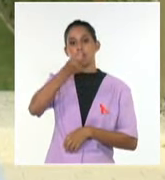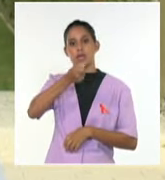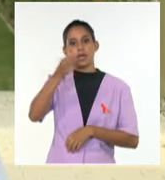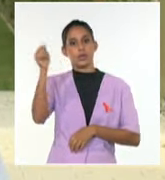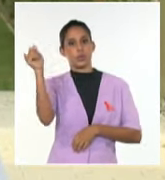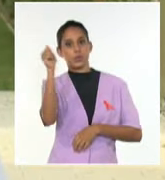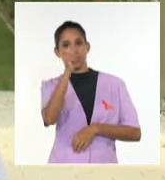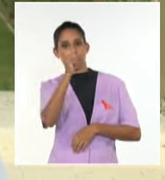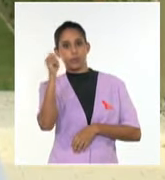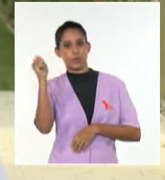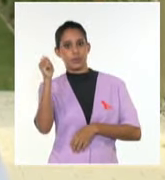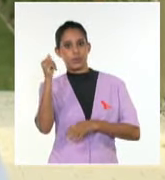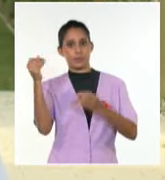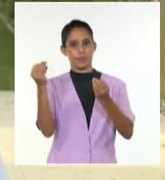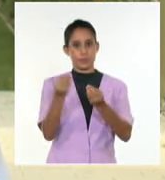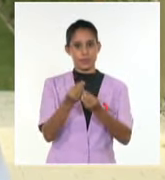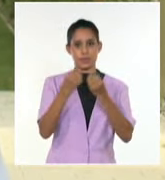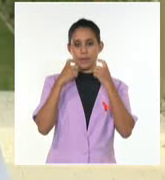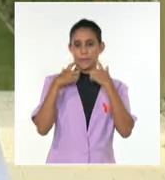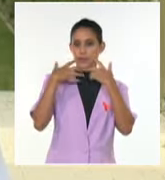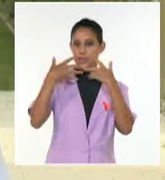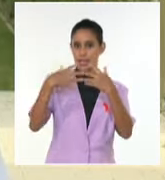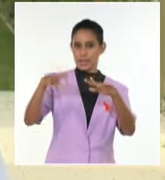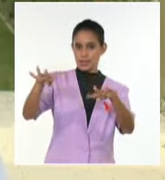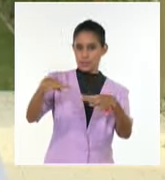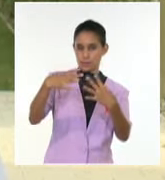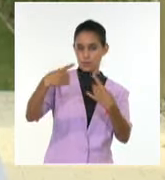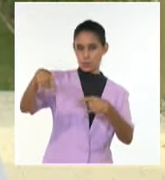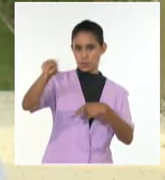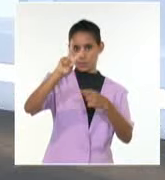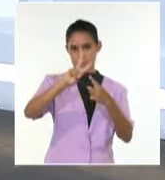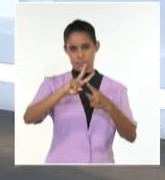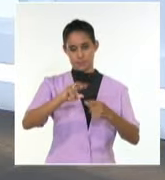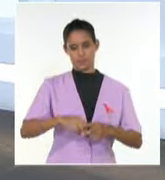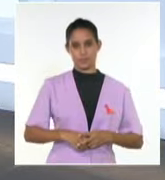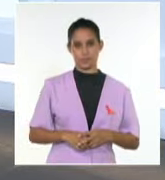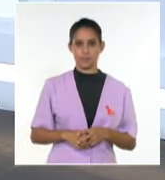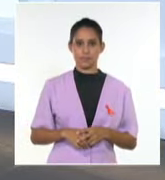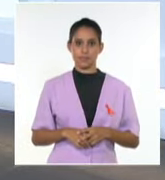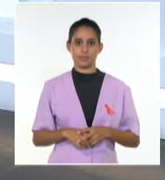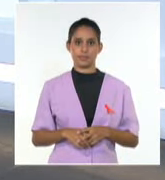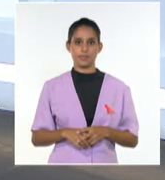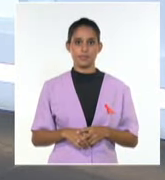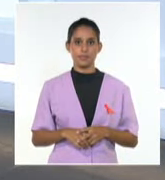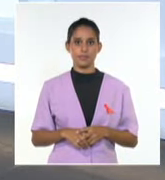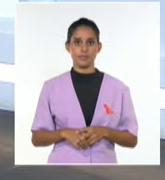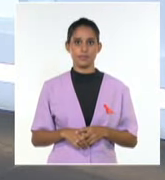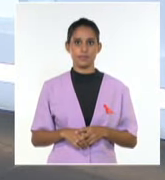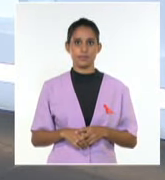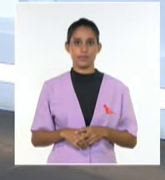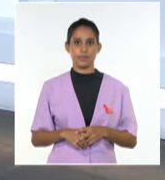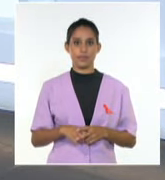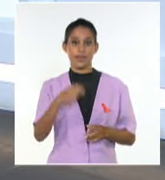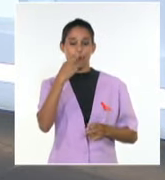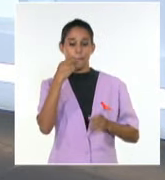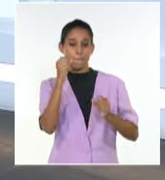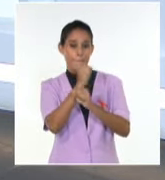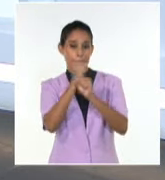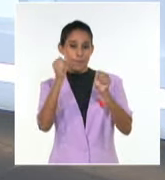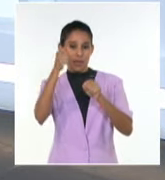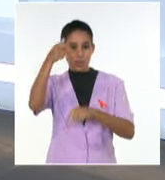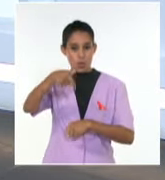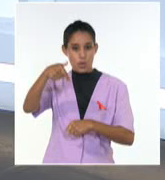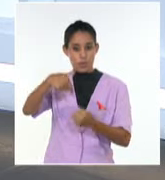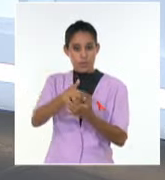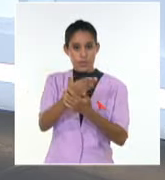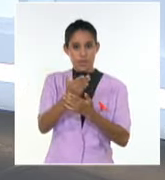Alberto González, enviados especiales de la televisión cubana. Y en la mañana de este jueves, en Francia, la